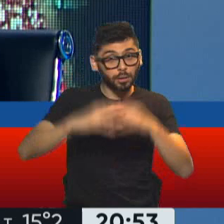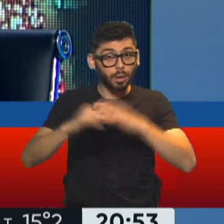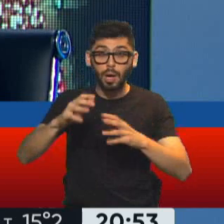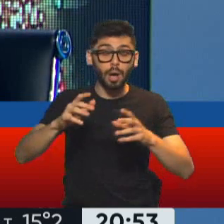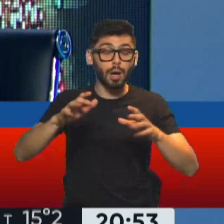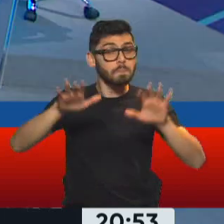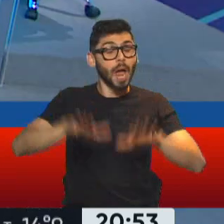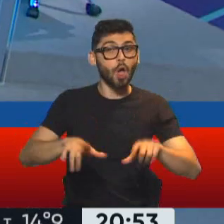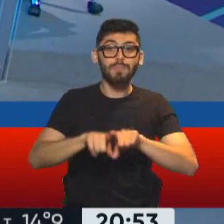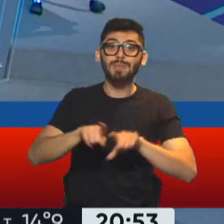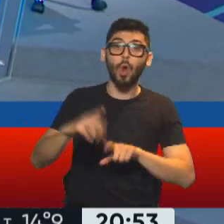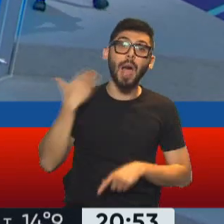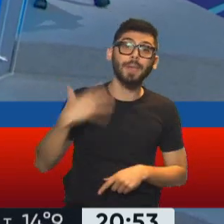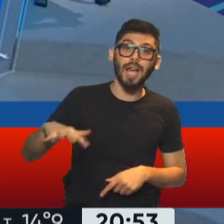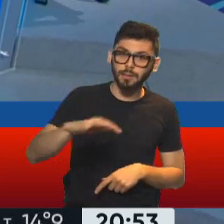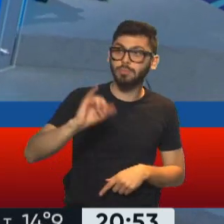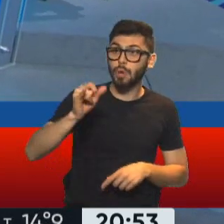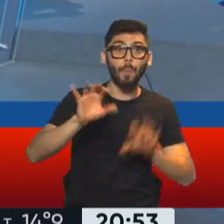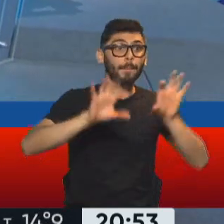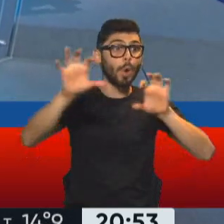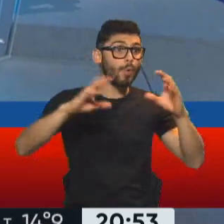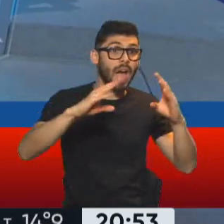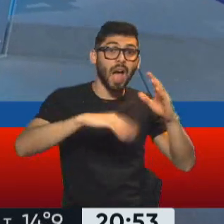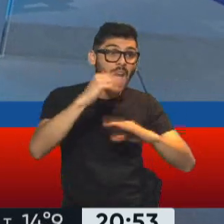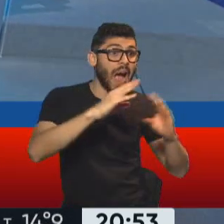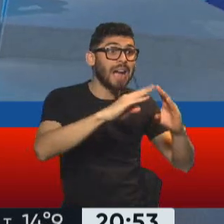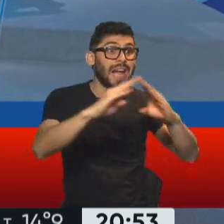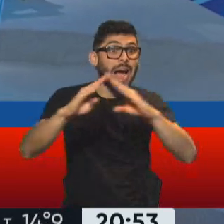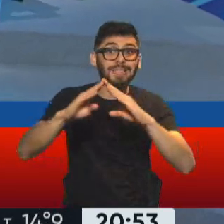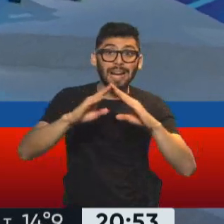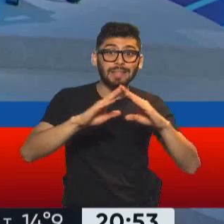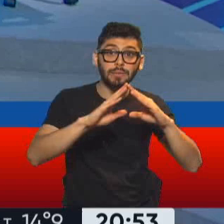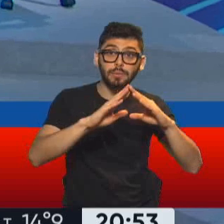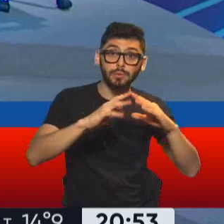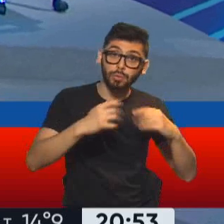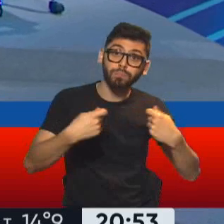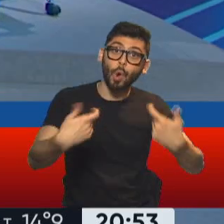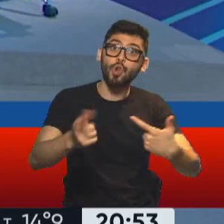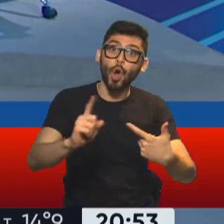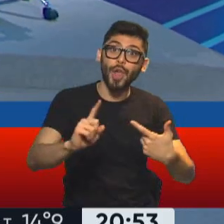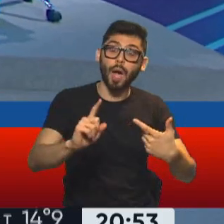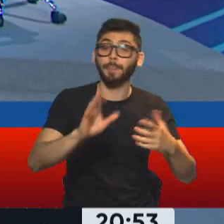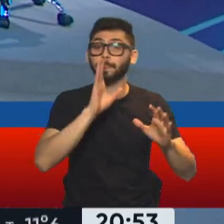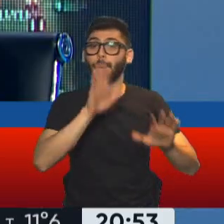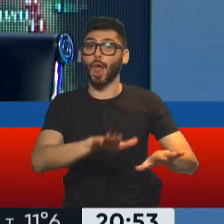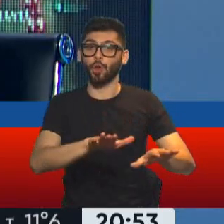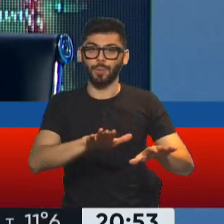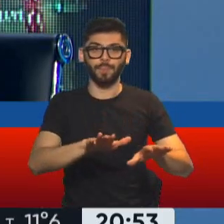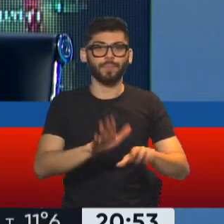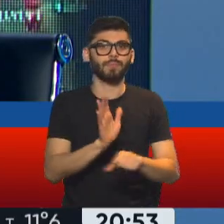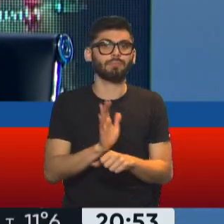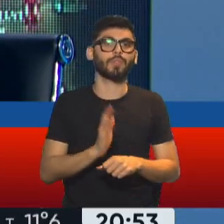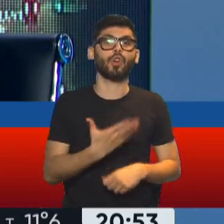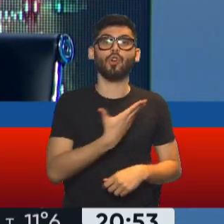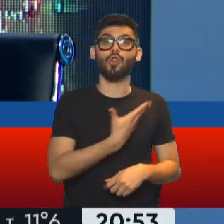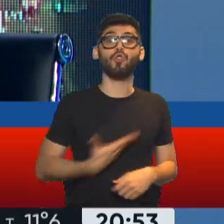La Matanza, barrios, o en el hospital de Punta Indio, las viviendas paralizadas. ¿Cuál es la consigna del presidente de la Nación? Terminar con toda la obra